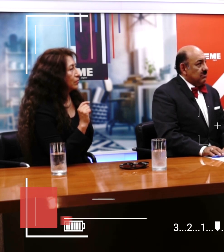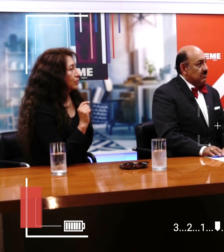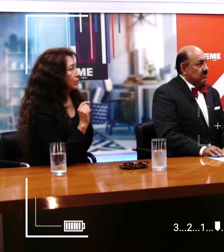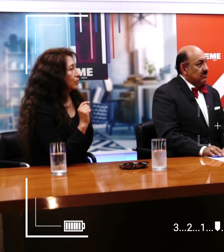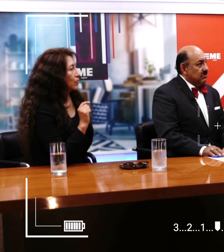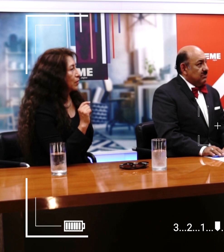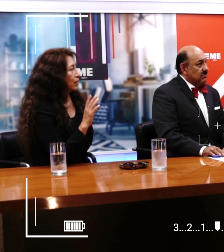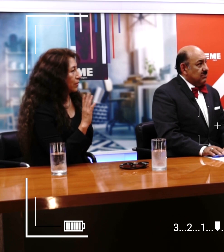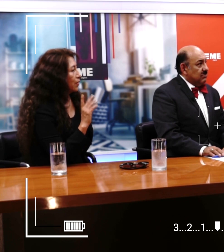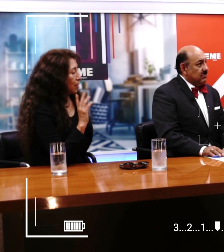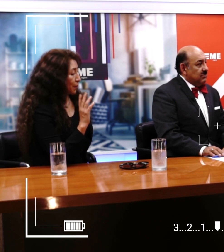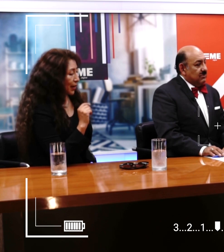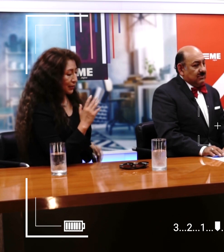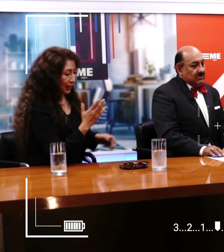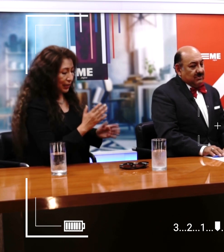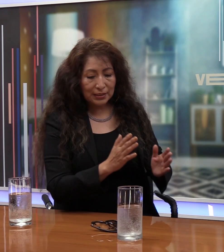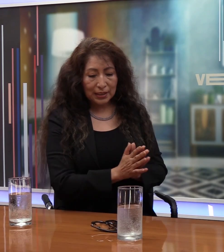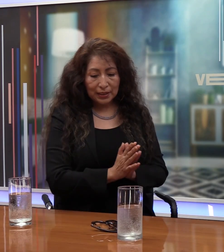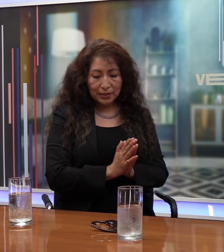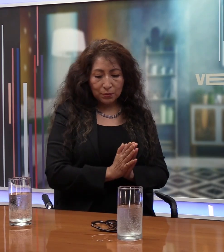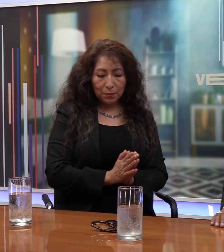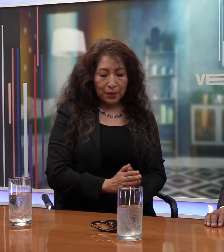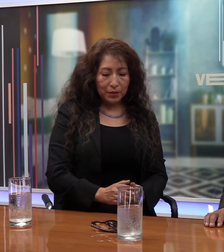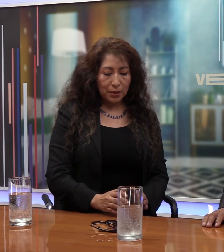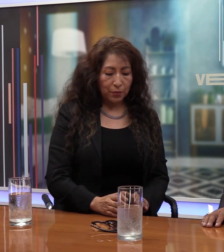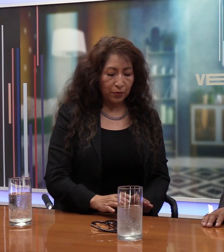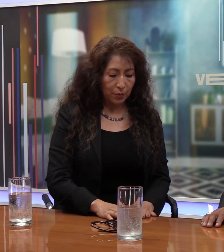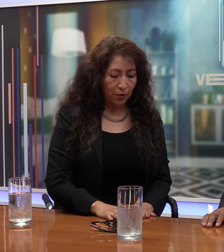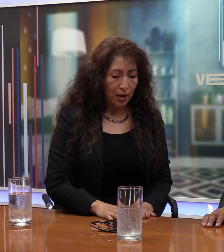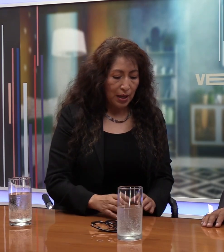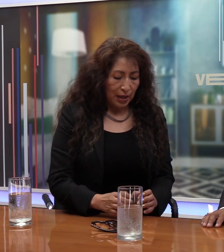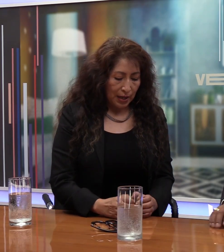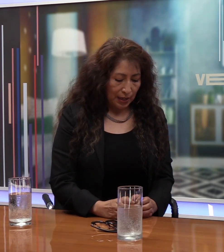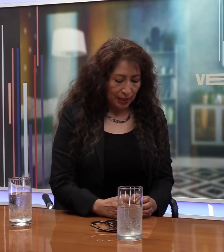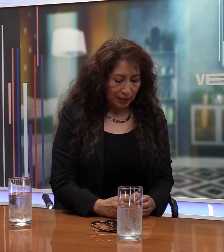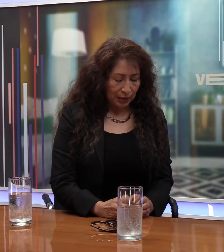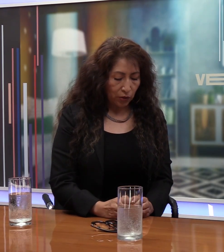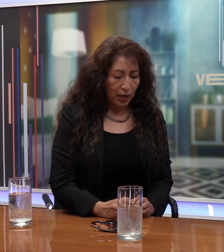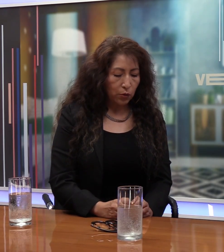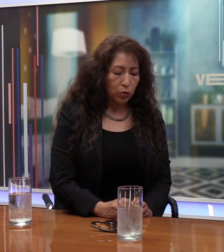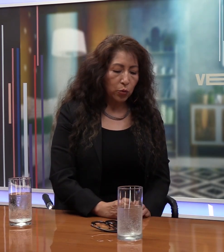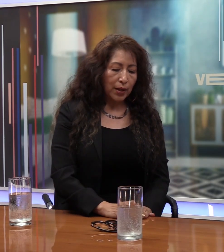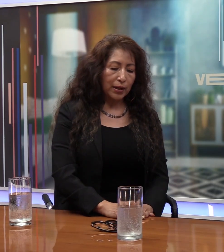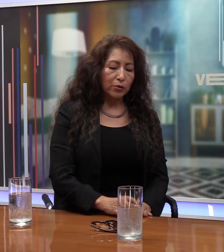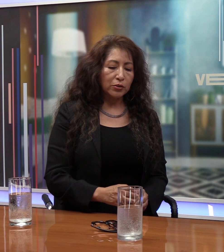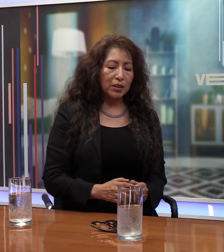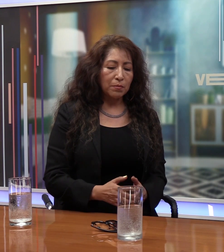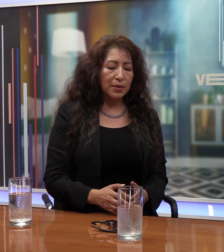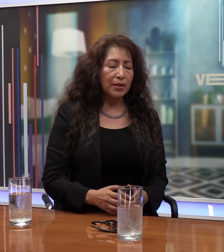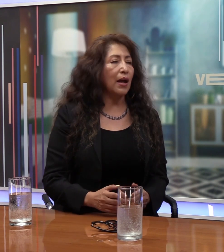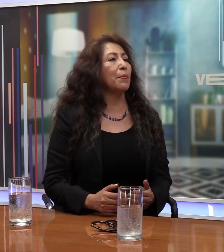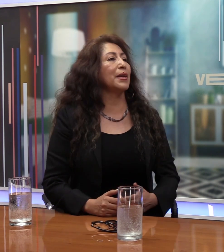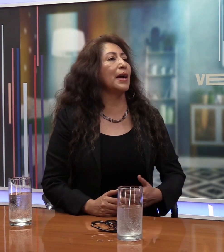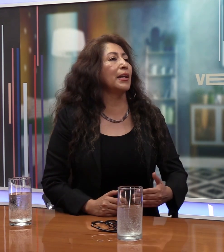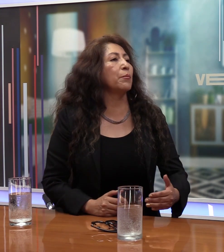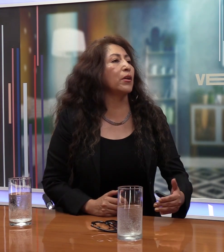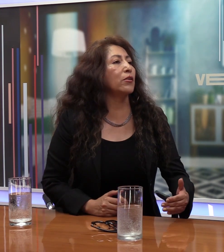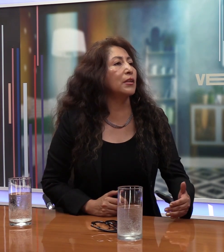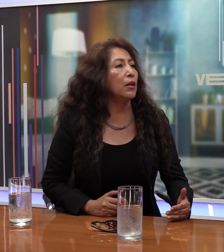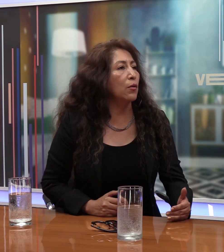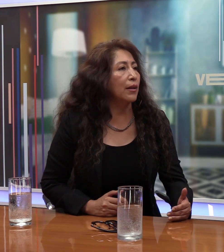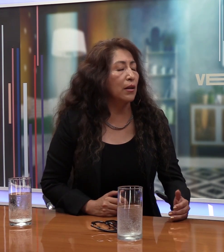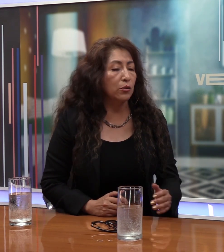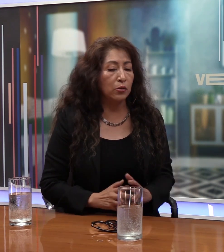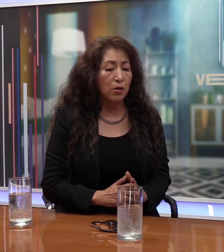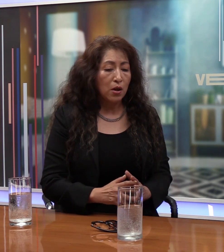la próxima administración. Para cerrar, secretaria, si me permite, por favor, en este sentido de la cultura que nos invita a mirar y